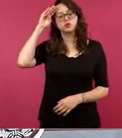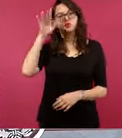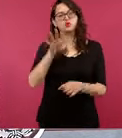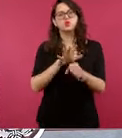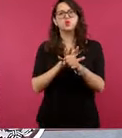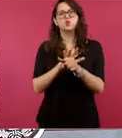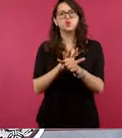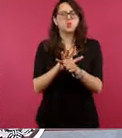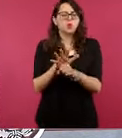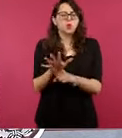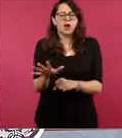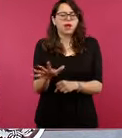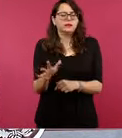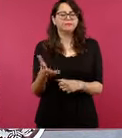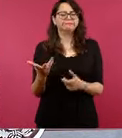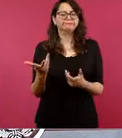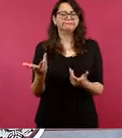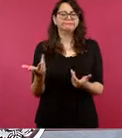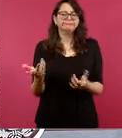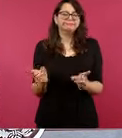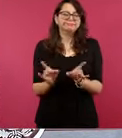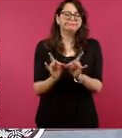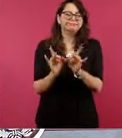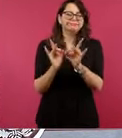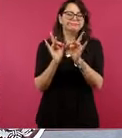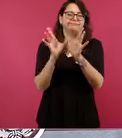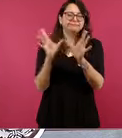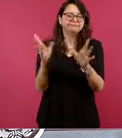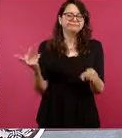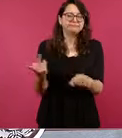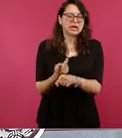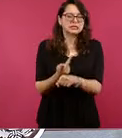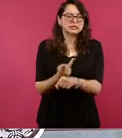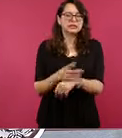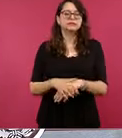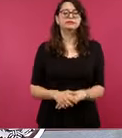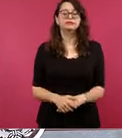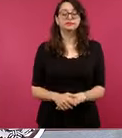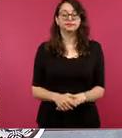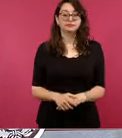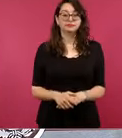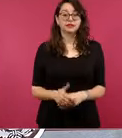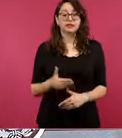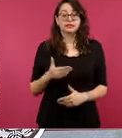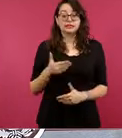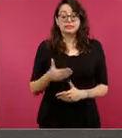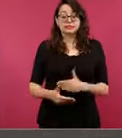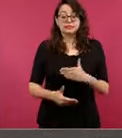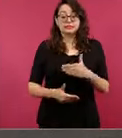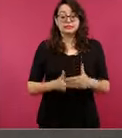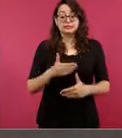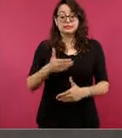olvidemos que hace un poco más de 5 años se inició